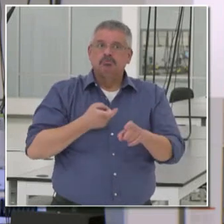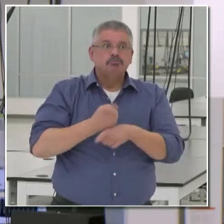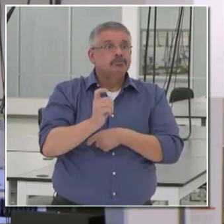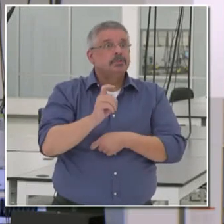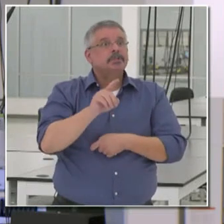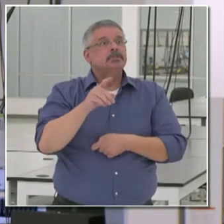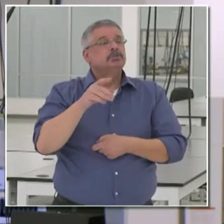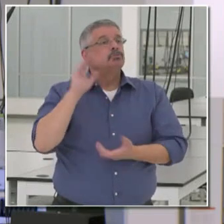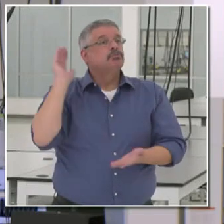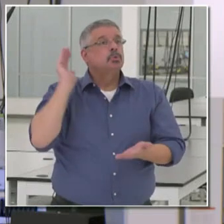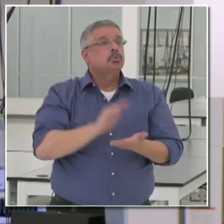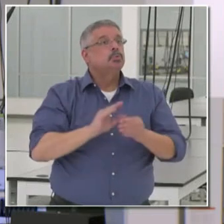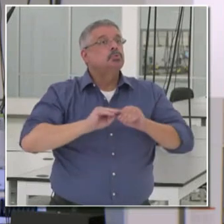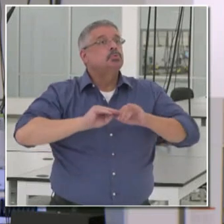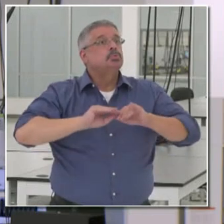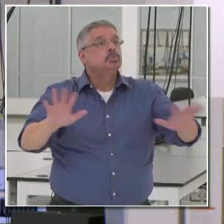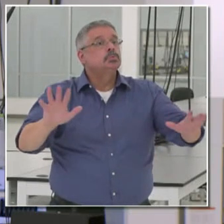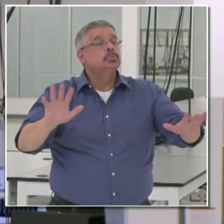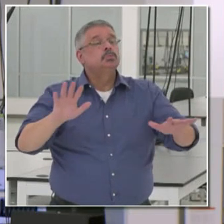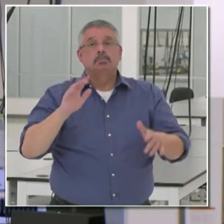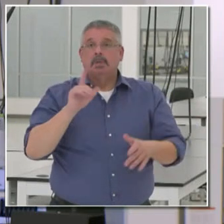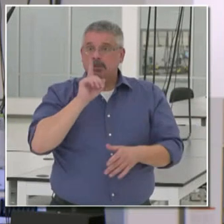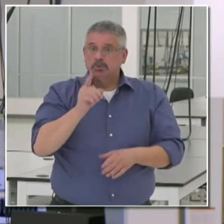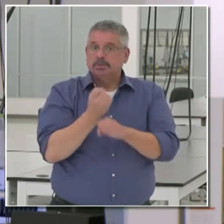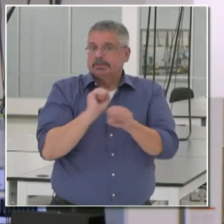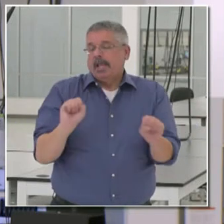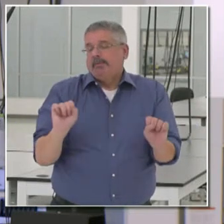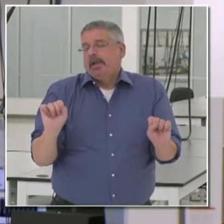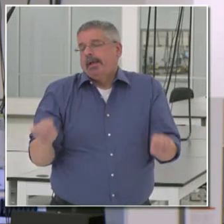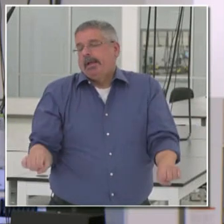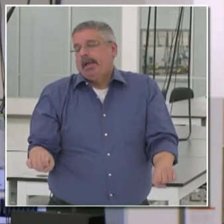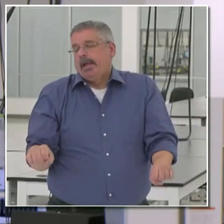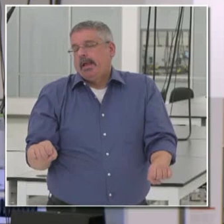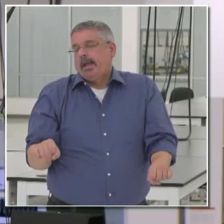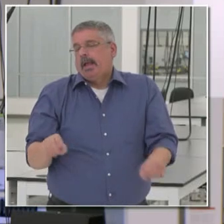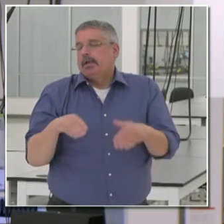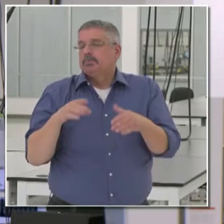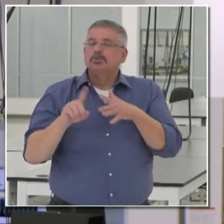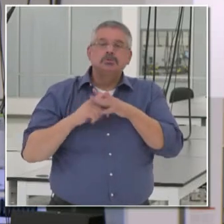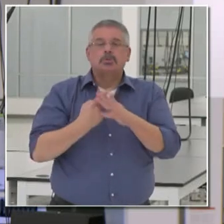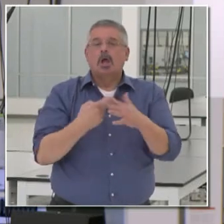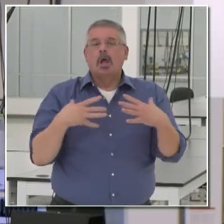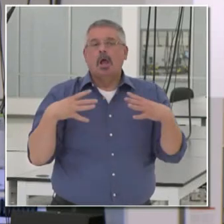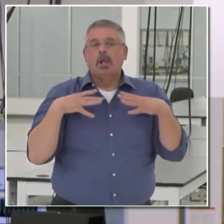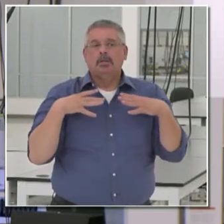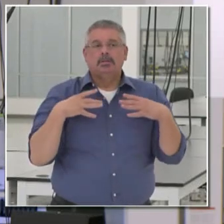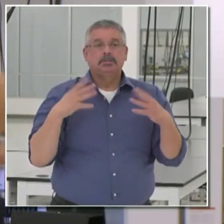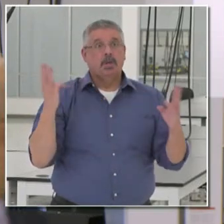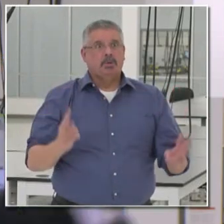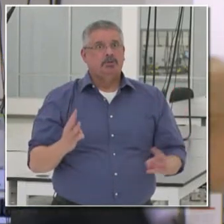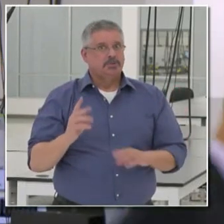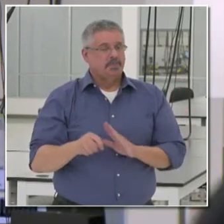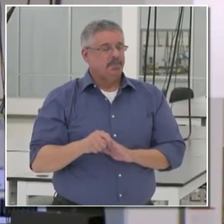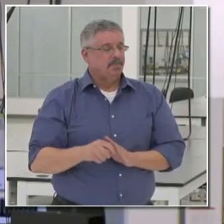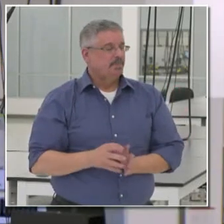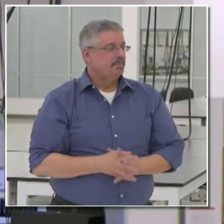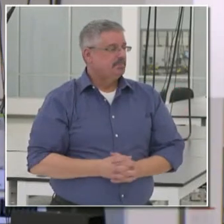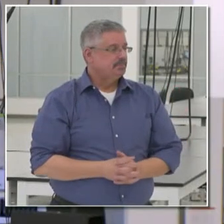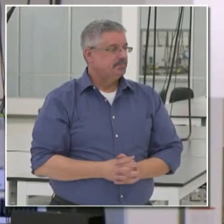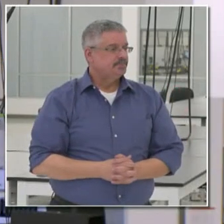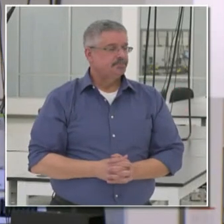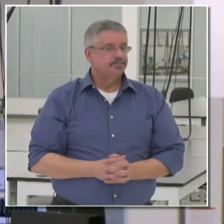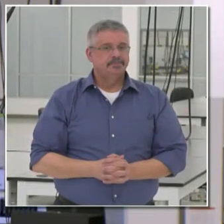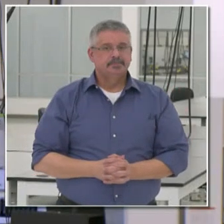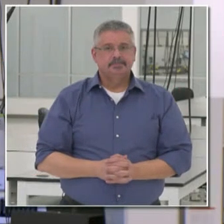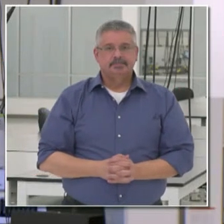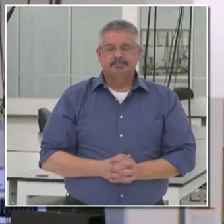para reducir nuestro riesgo el riesgo de nuestras comunidades y ser tan seguros como podamos serlo para entrando a los días festivos y al